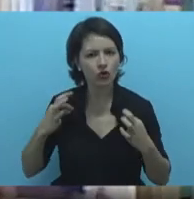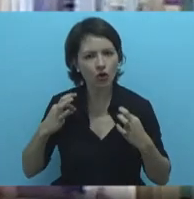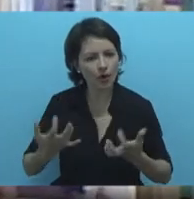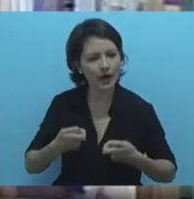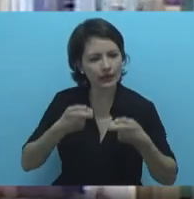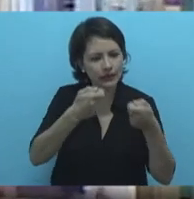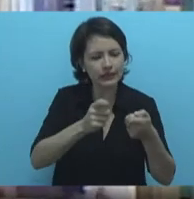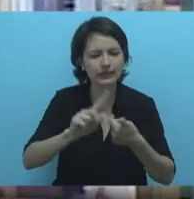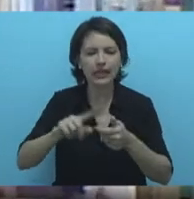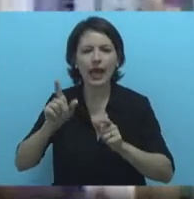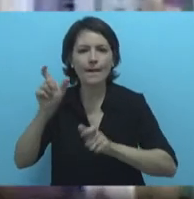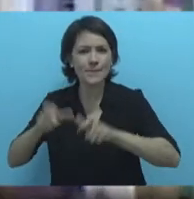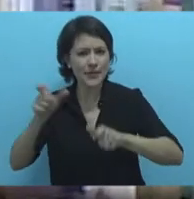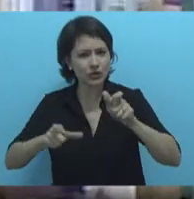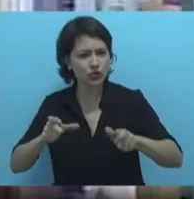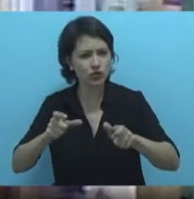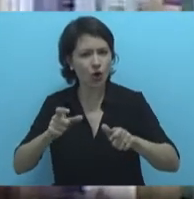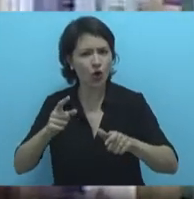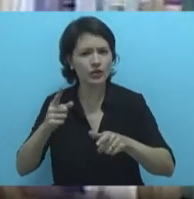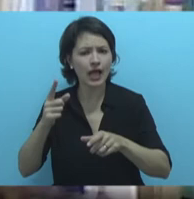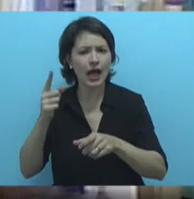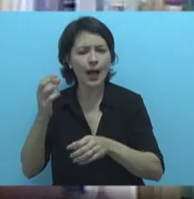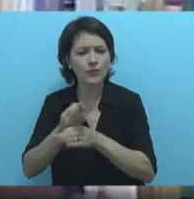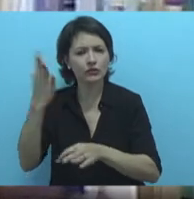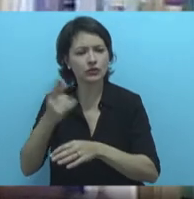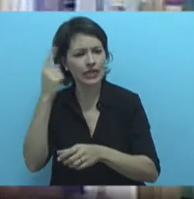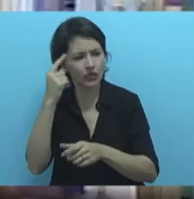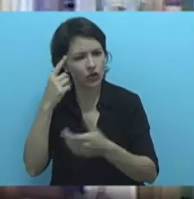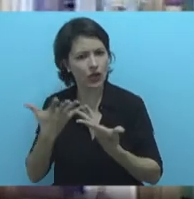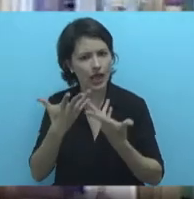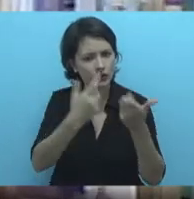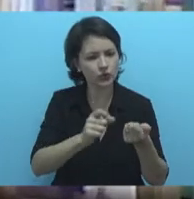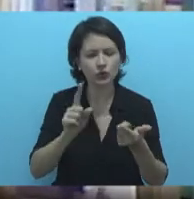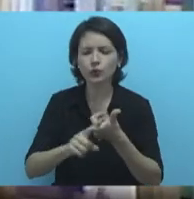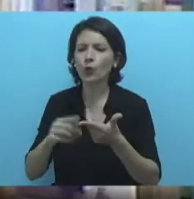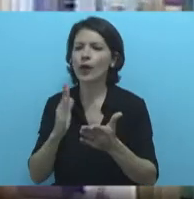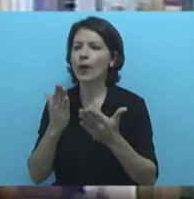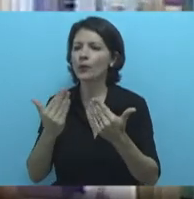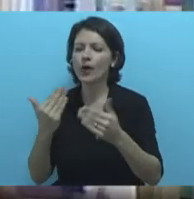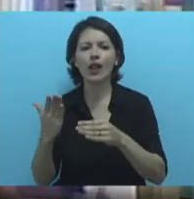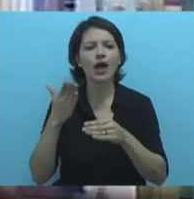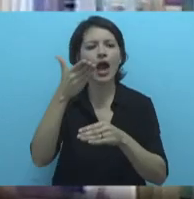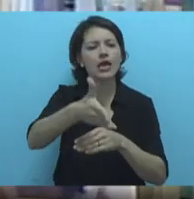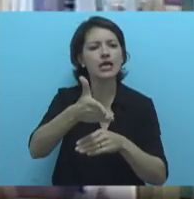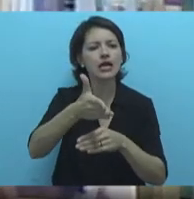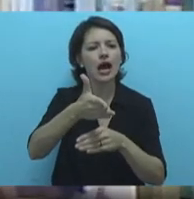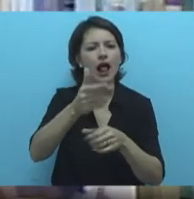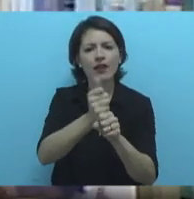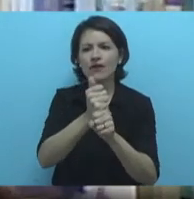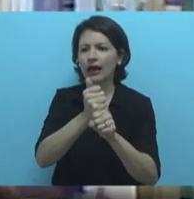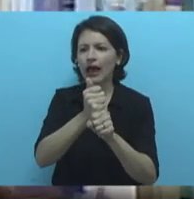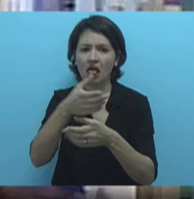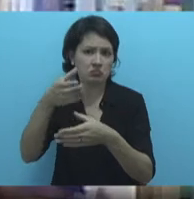salud mental para ellos pedimos que se trasladen gratis al trabajo pedimos mejora salarial pedimos descanso de himno